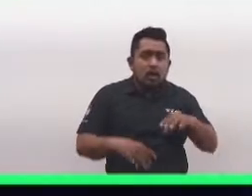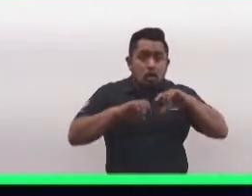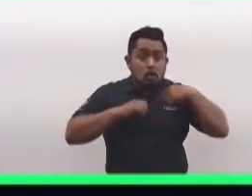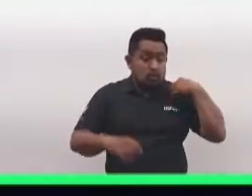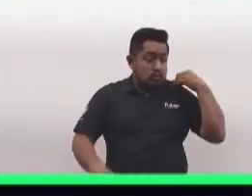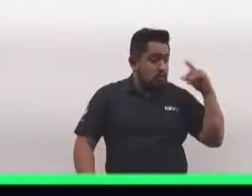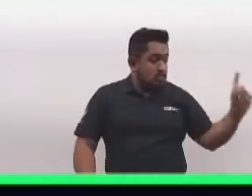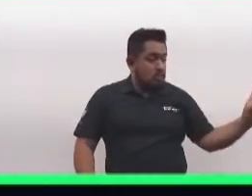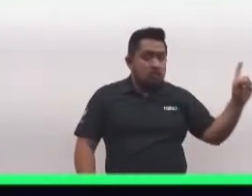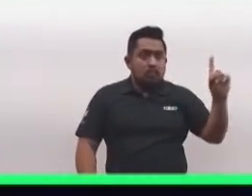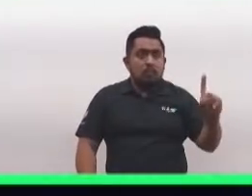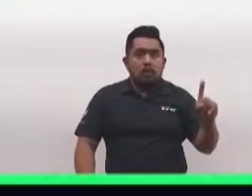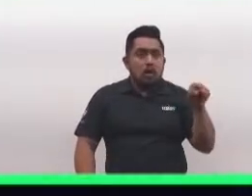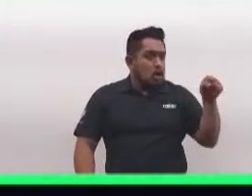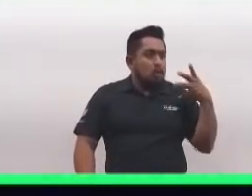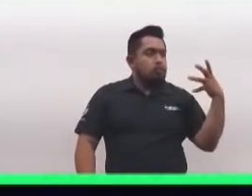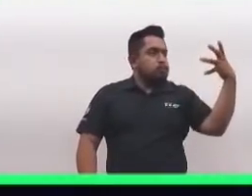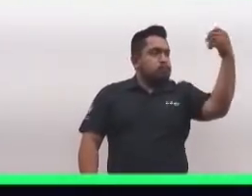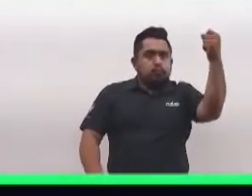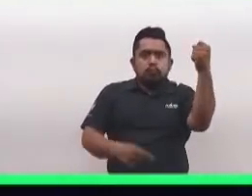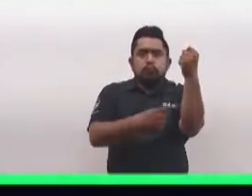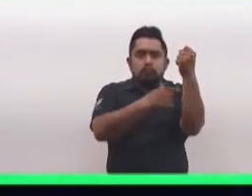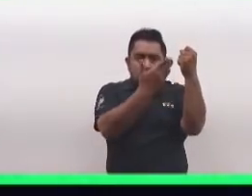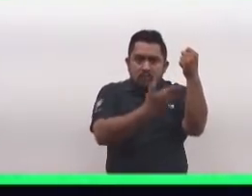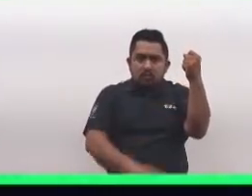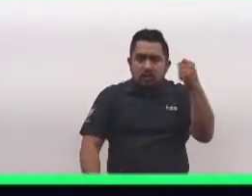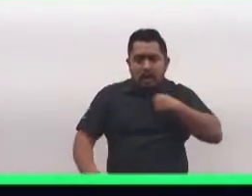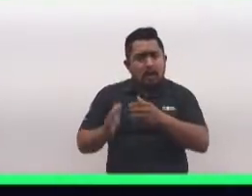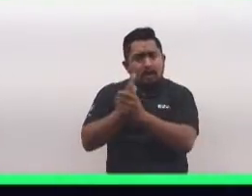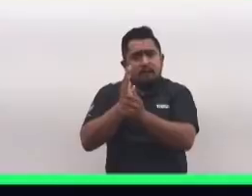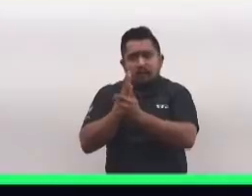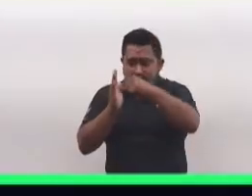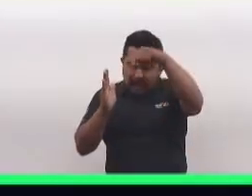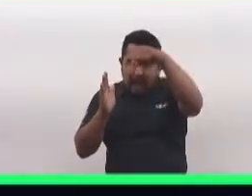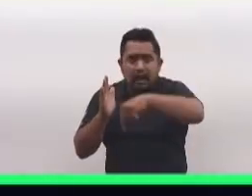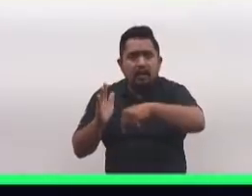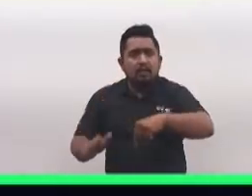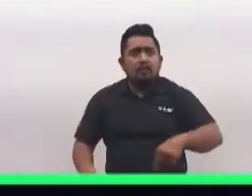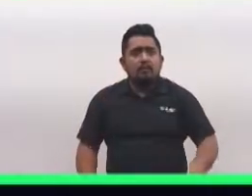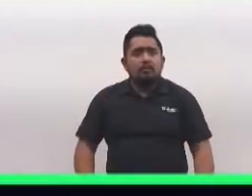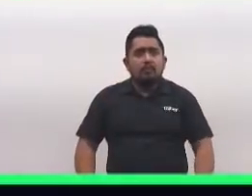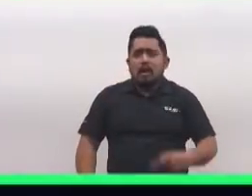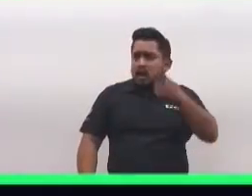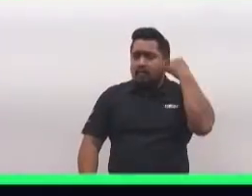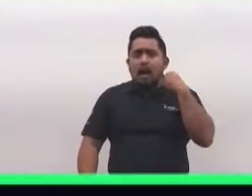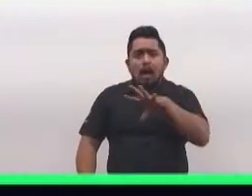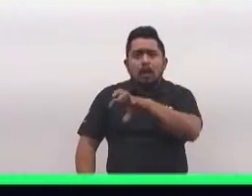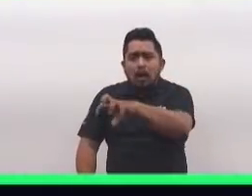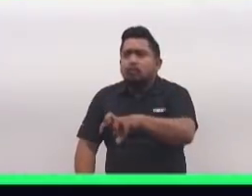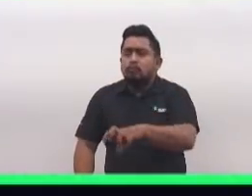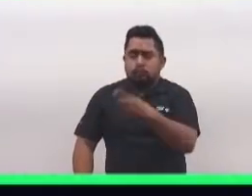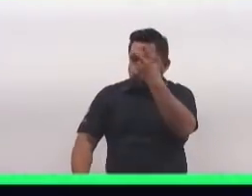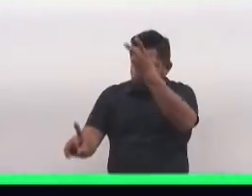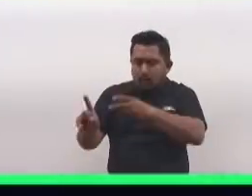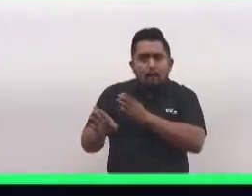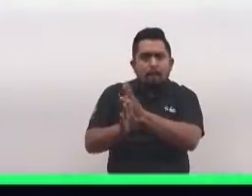todo el día han ganado concursos internacionales hay un talento maravilloso mira que hay ladrones que dicen no está